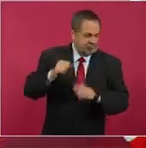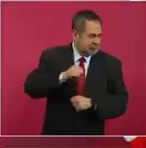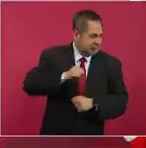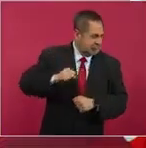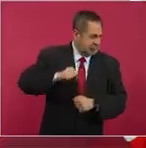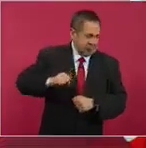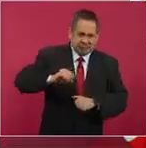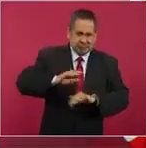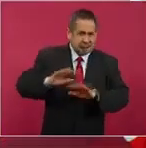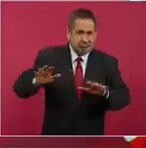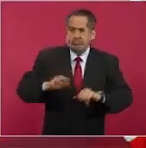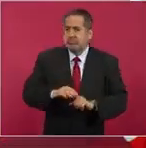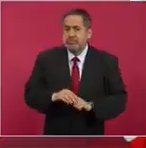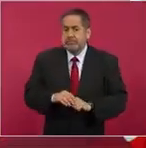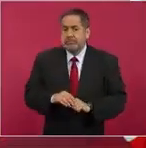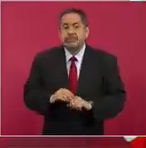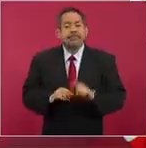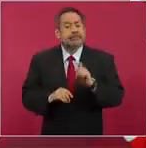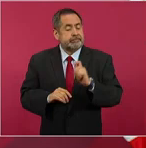renovó